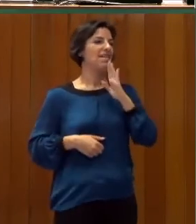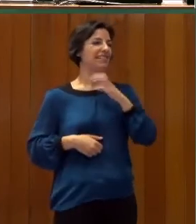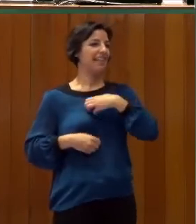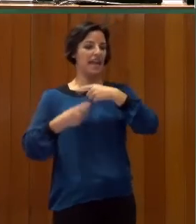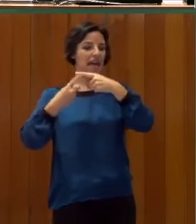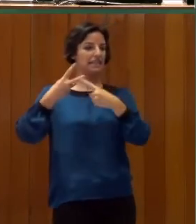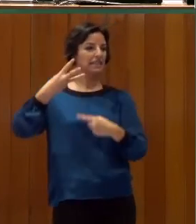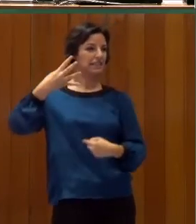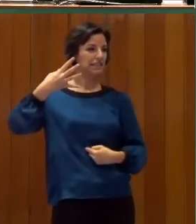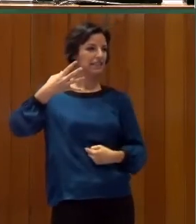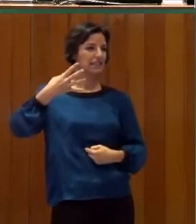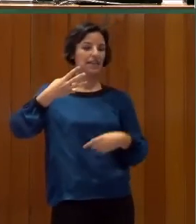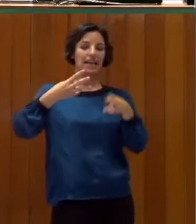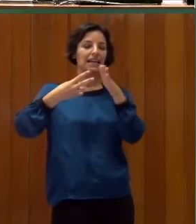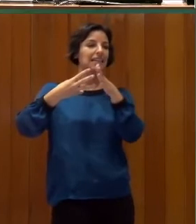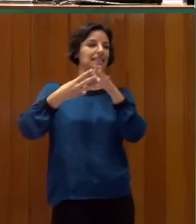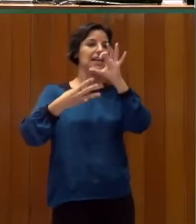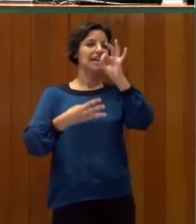los 3 Stroop